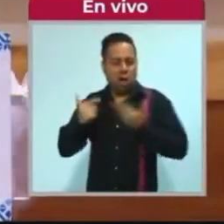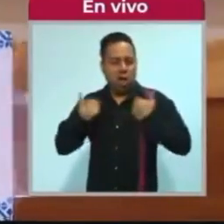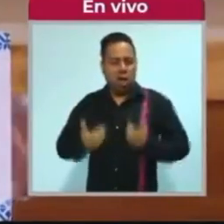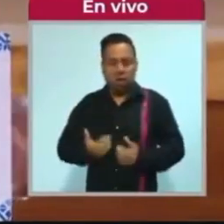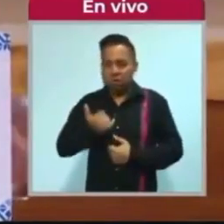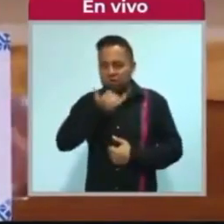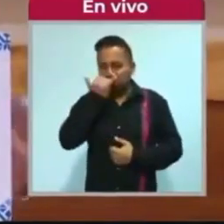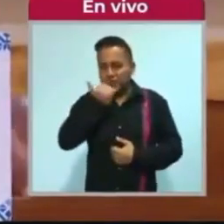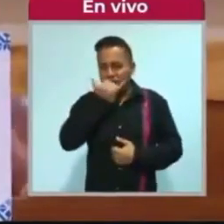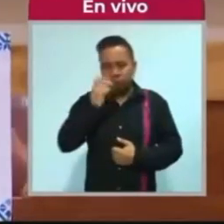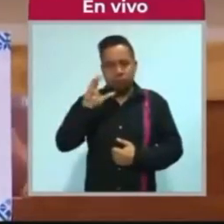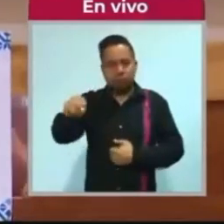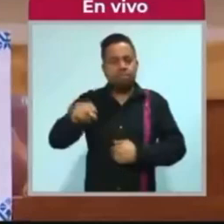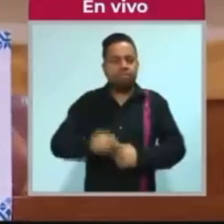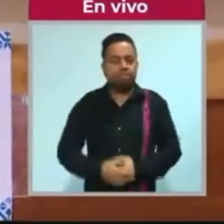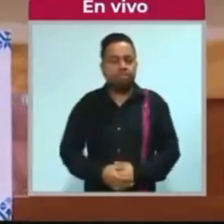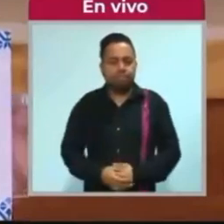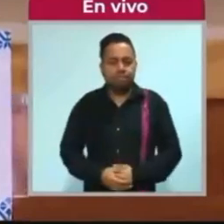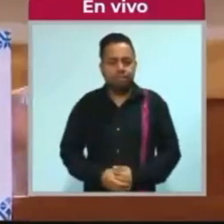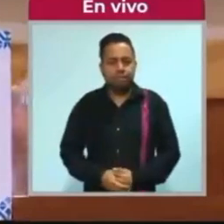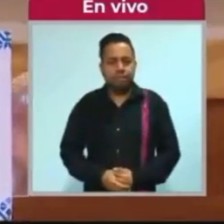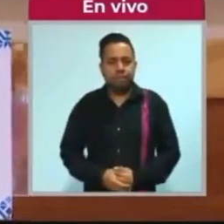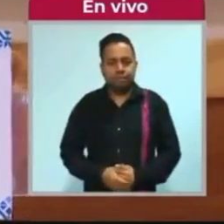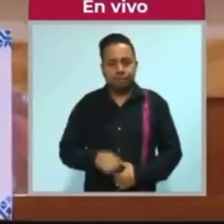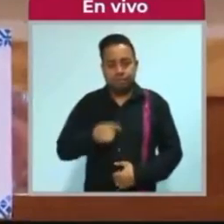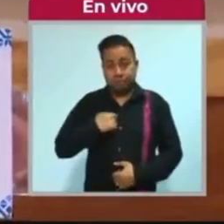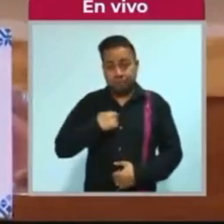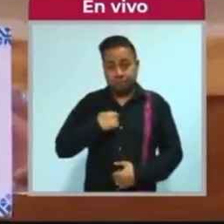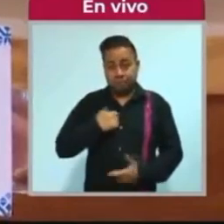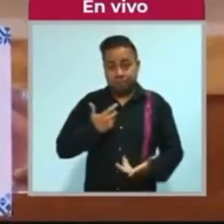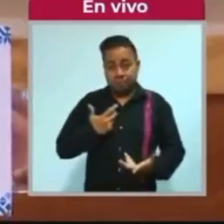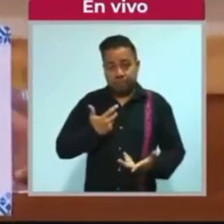¿no? Entonces yo digo que